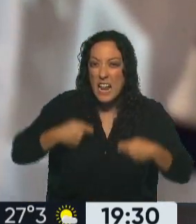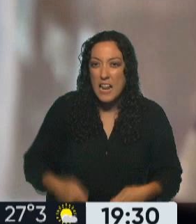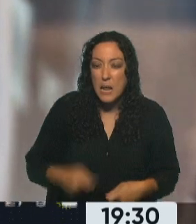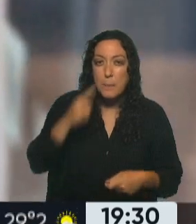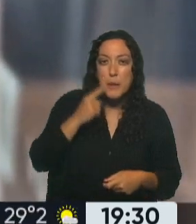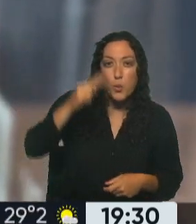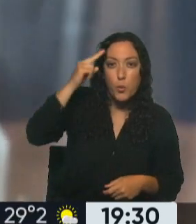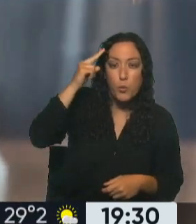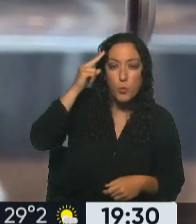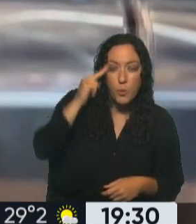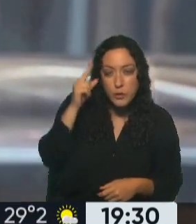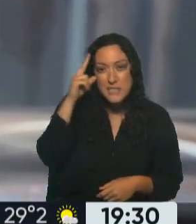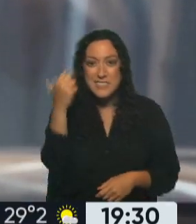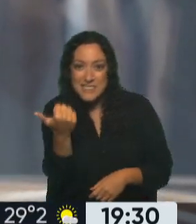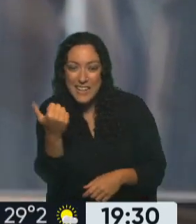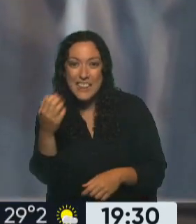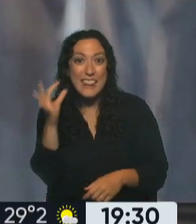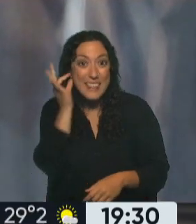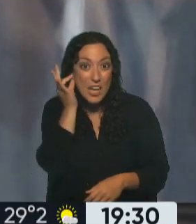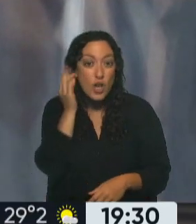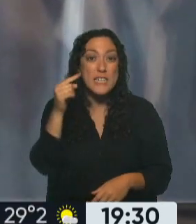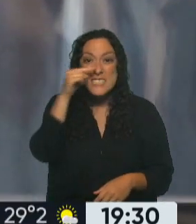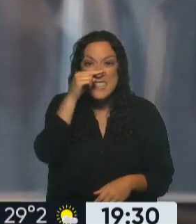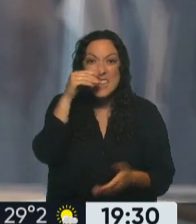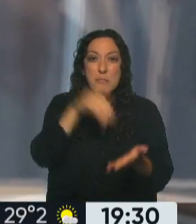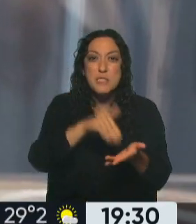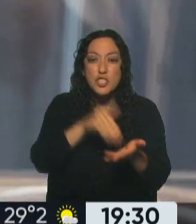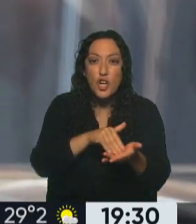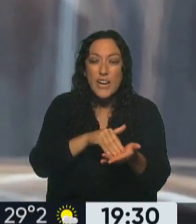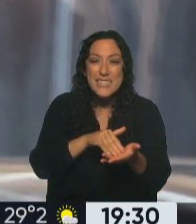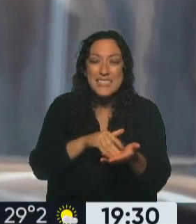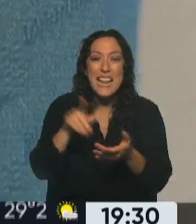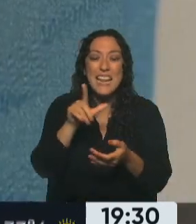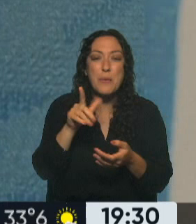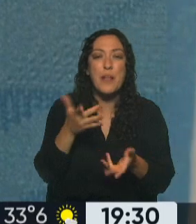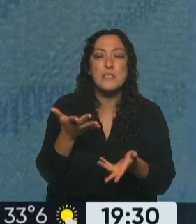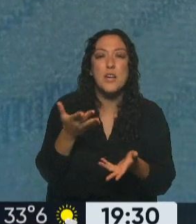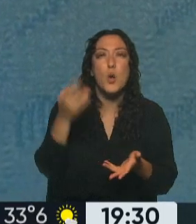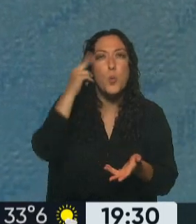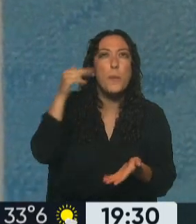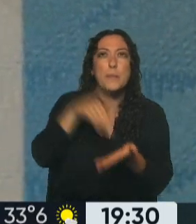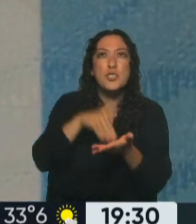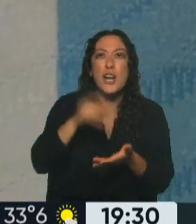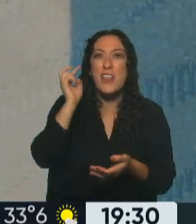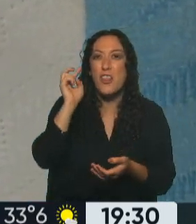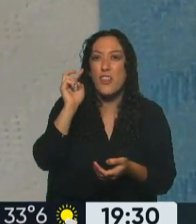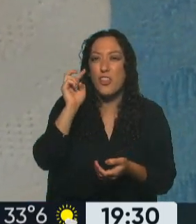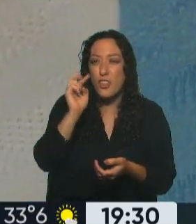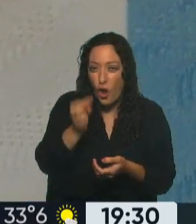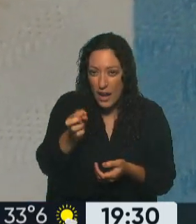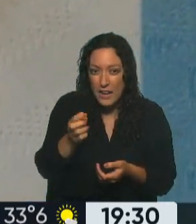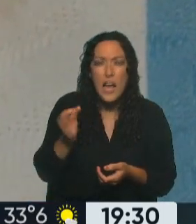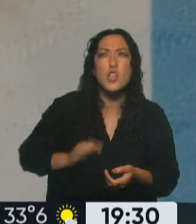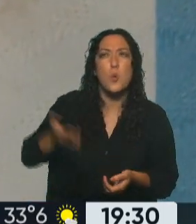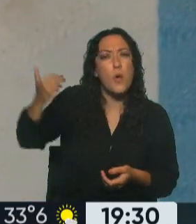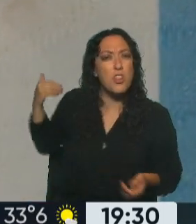de Diego fue subastada en 7 millones de libras, mirá, que son unos 9 millones de dólares. ¿Recordás más o menos en qué año fue